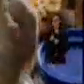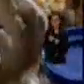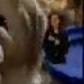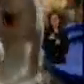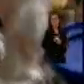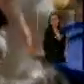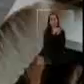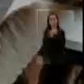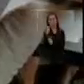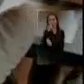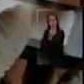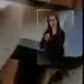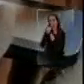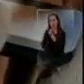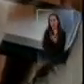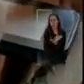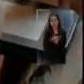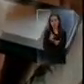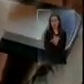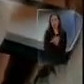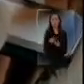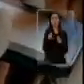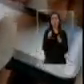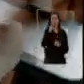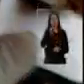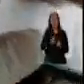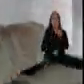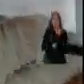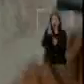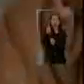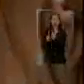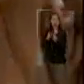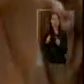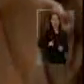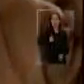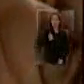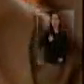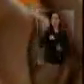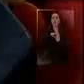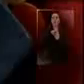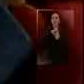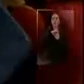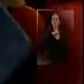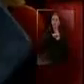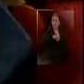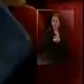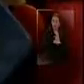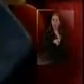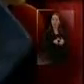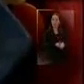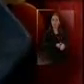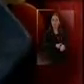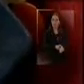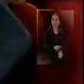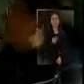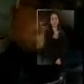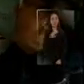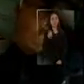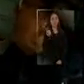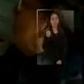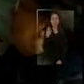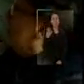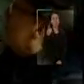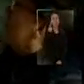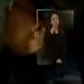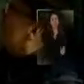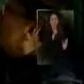Desde el cambio de dieta y por fin los niveles de glicemia de algunos de nuestros voluntarios han comenzado a bajar. Tiene 164,